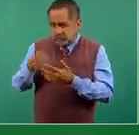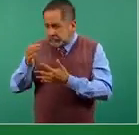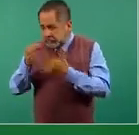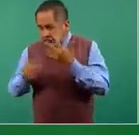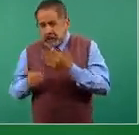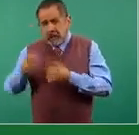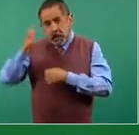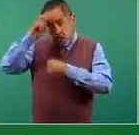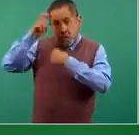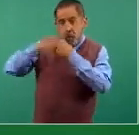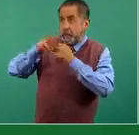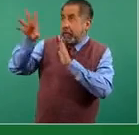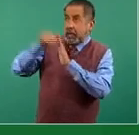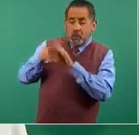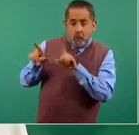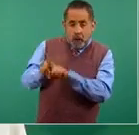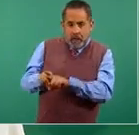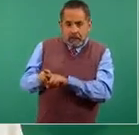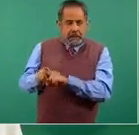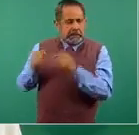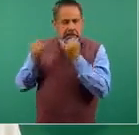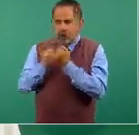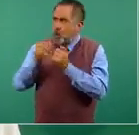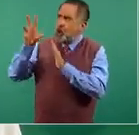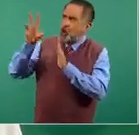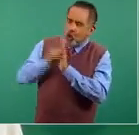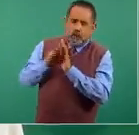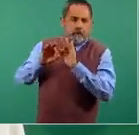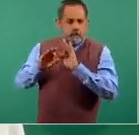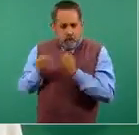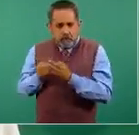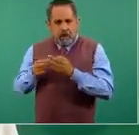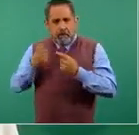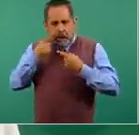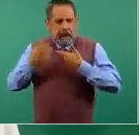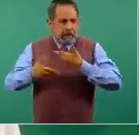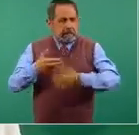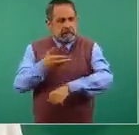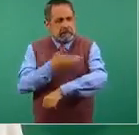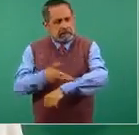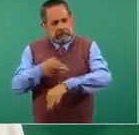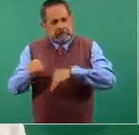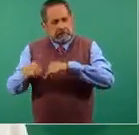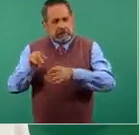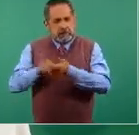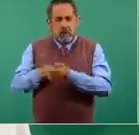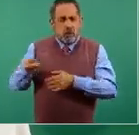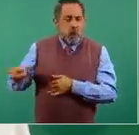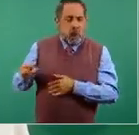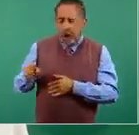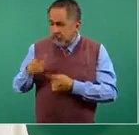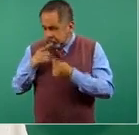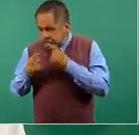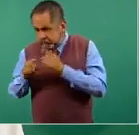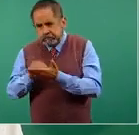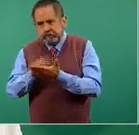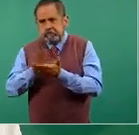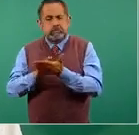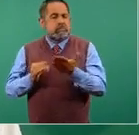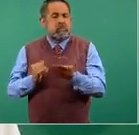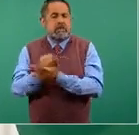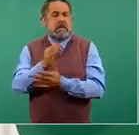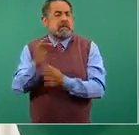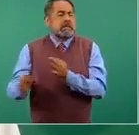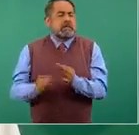Agencia Europea de Medicamentos. Hemos adoptado ese modelo con el trabajo que ha hecho el doctor Schwartz y hemos definido